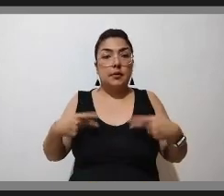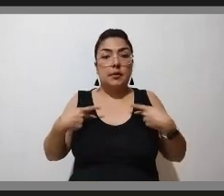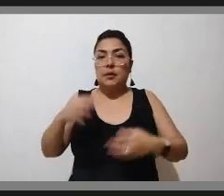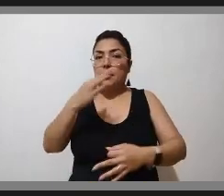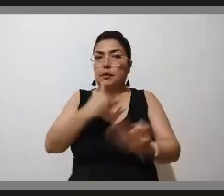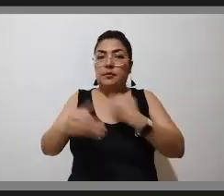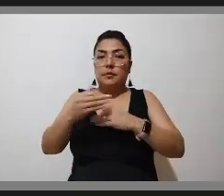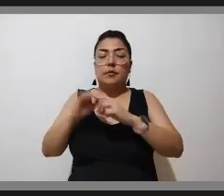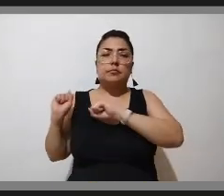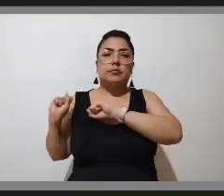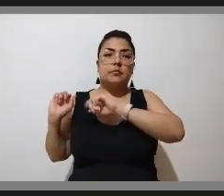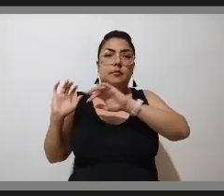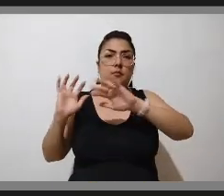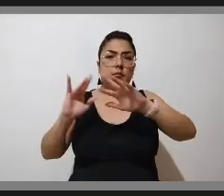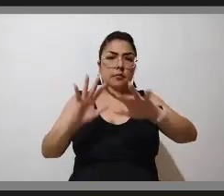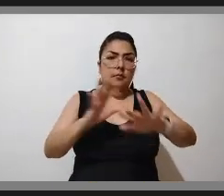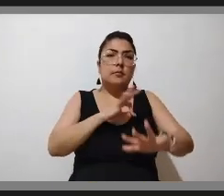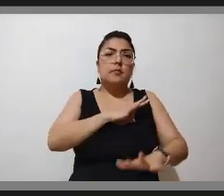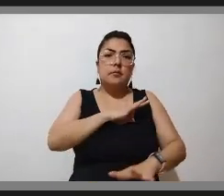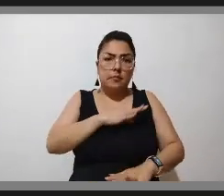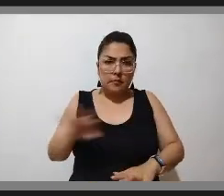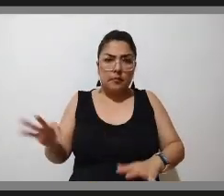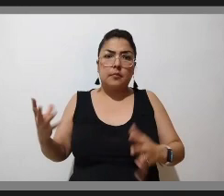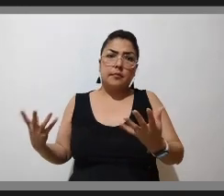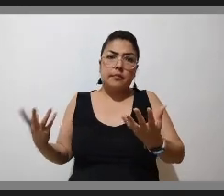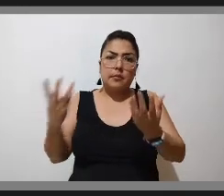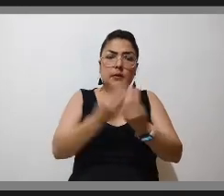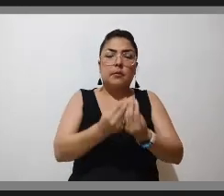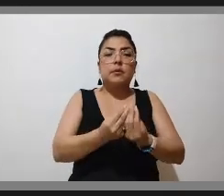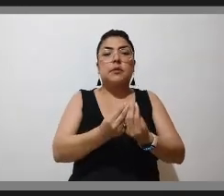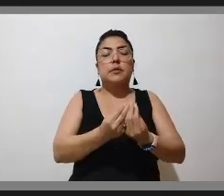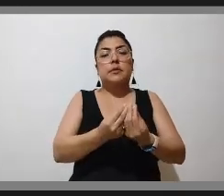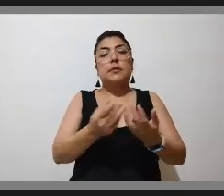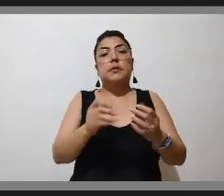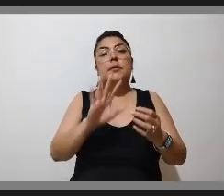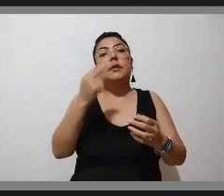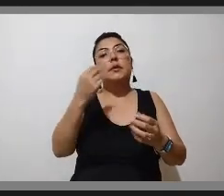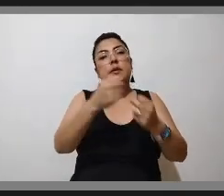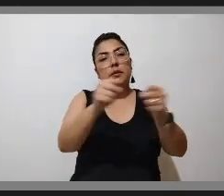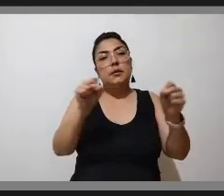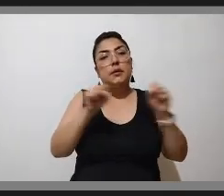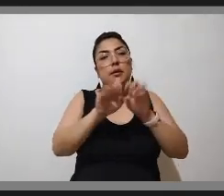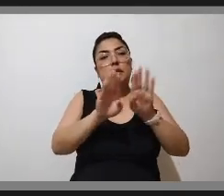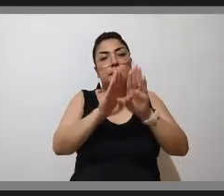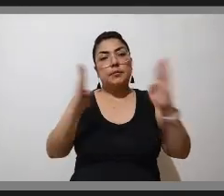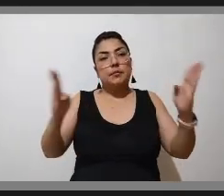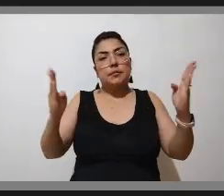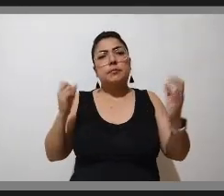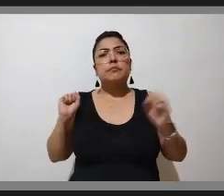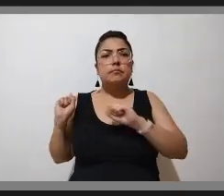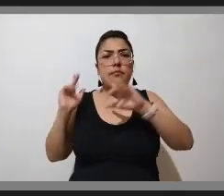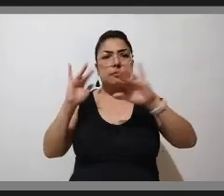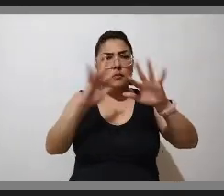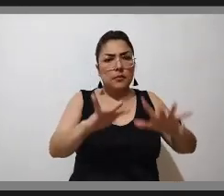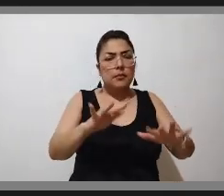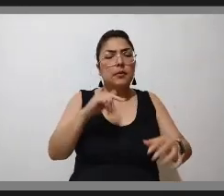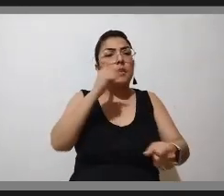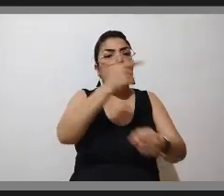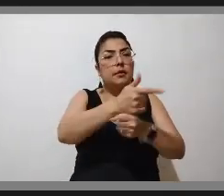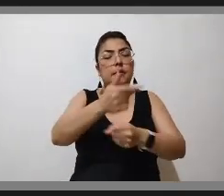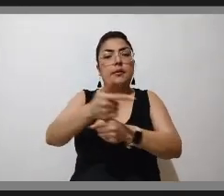tema que nos ocupa, a las mujeres. ¿Para qué? Para que nos puedan acompañar ese día. En esa sala abierta ustedes podrán